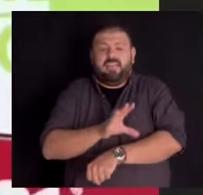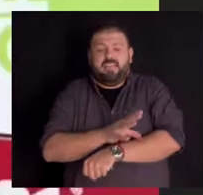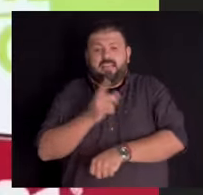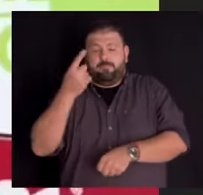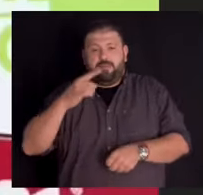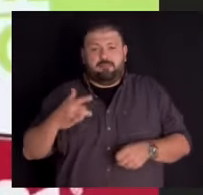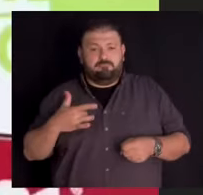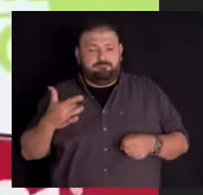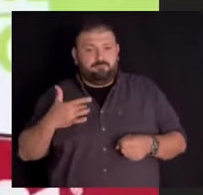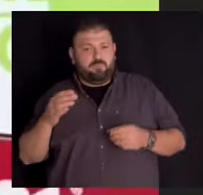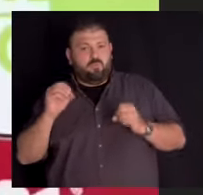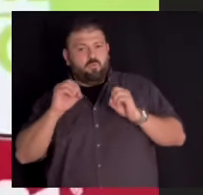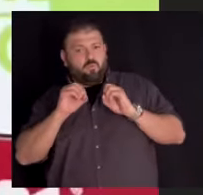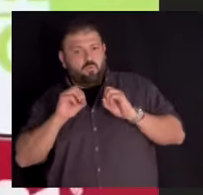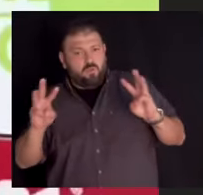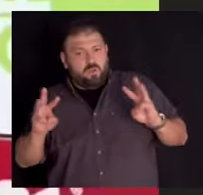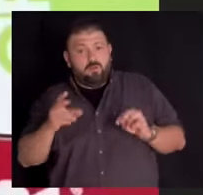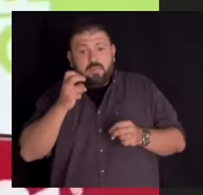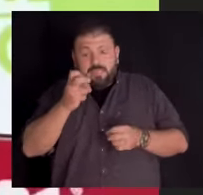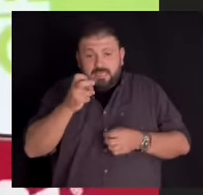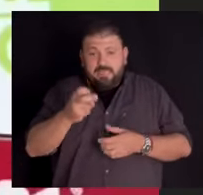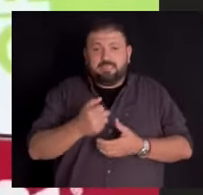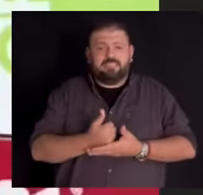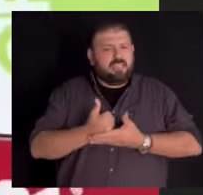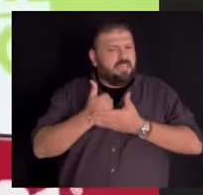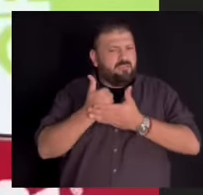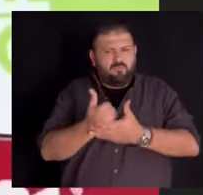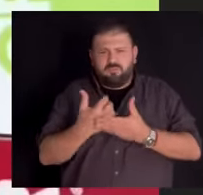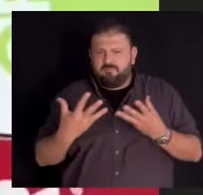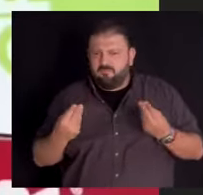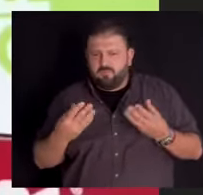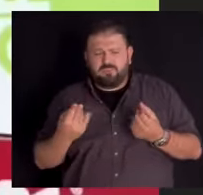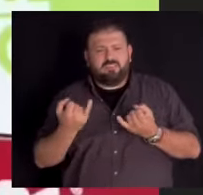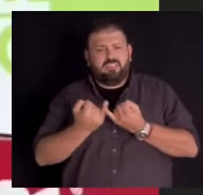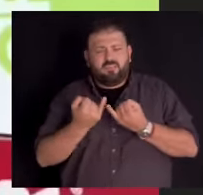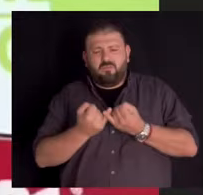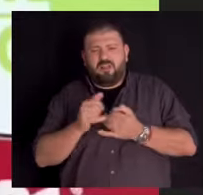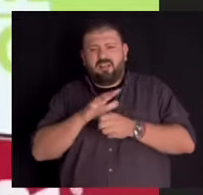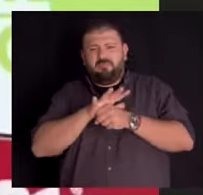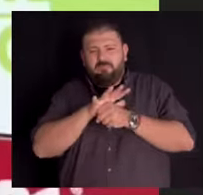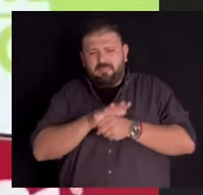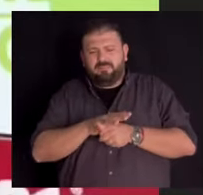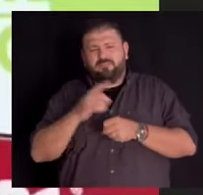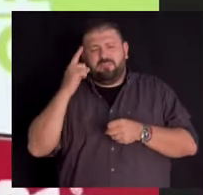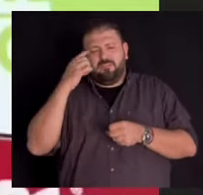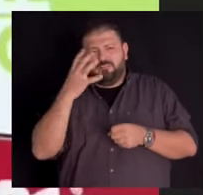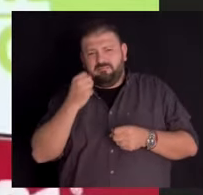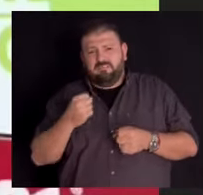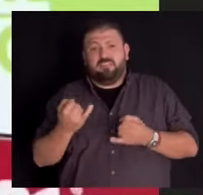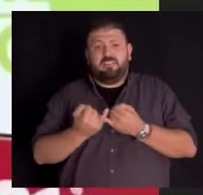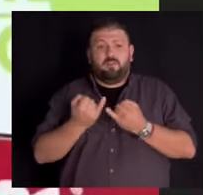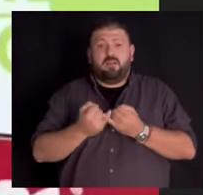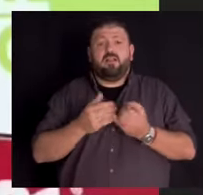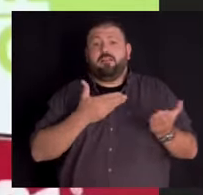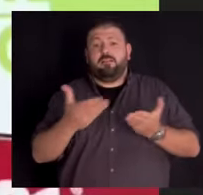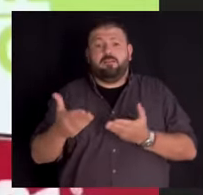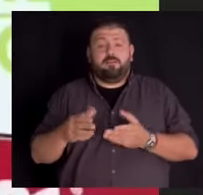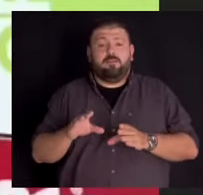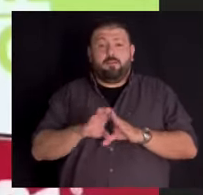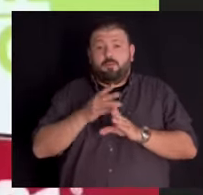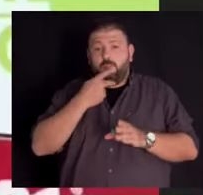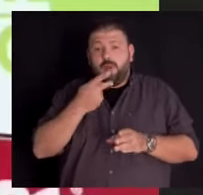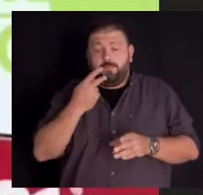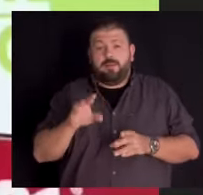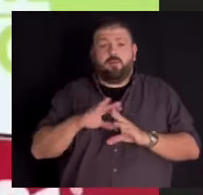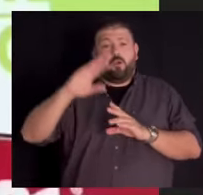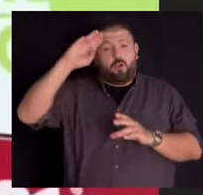Y esto también ayuda, acuérdense muchísimo, la depresión. Imagínate que alguien llega, oiga, comadre, ¿qué tal? Pues fíjate que vengo